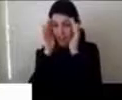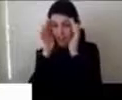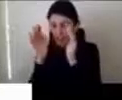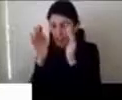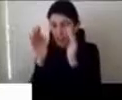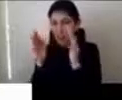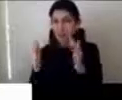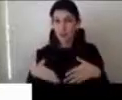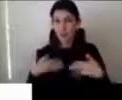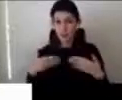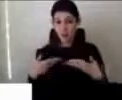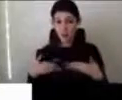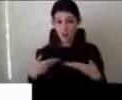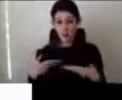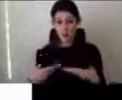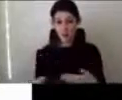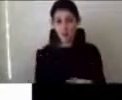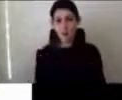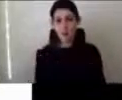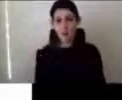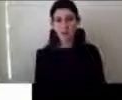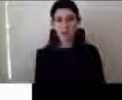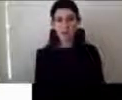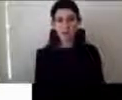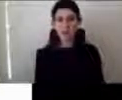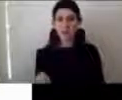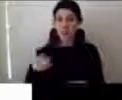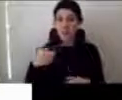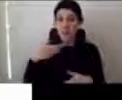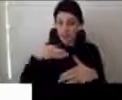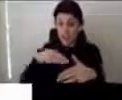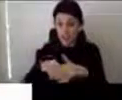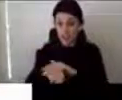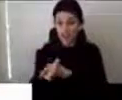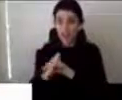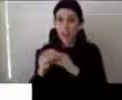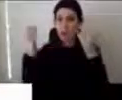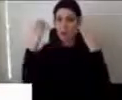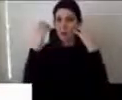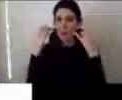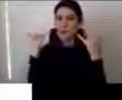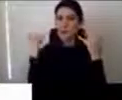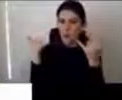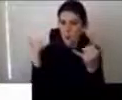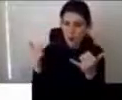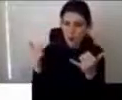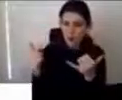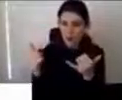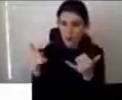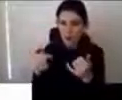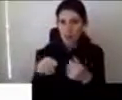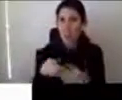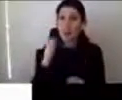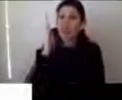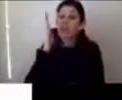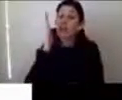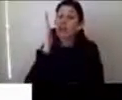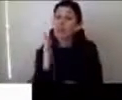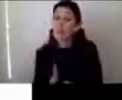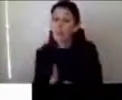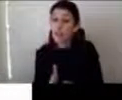motivación. Y ahí entramos entonces en el aprender jugando, que es como debiera plantearse